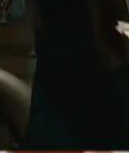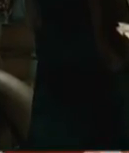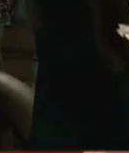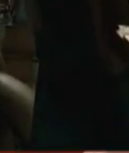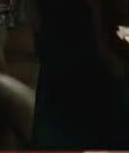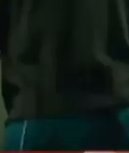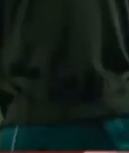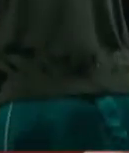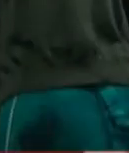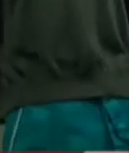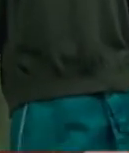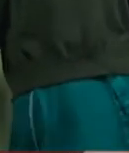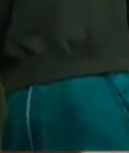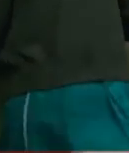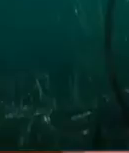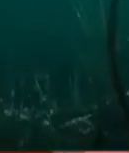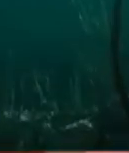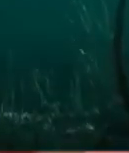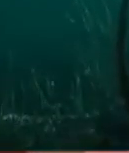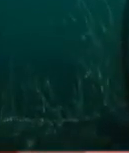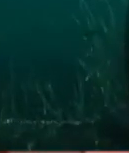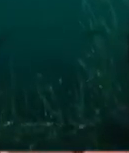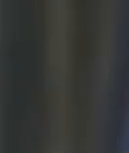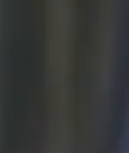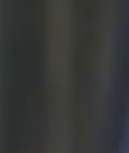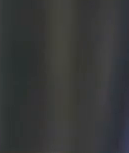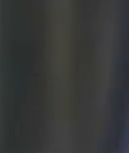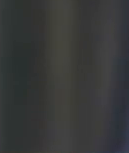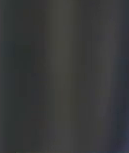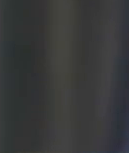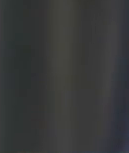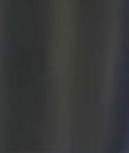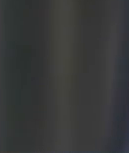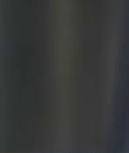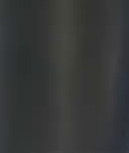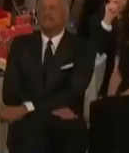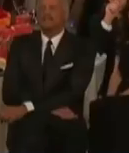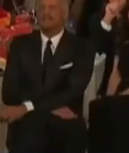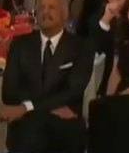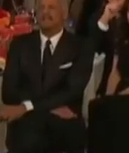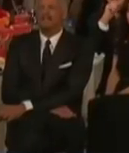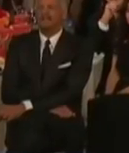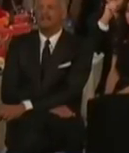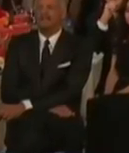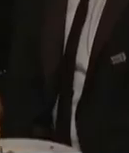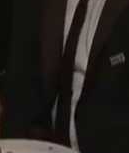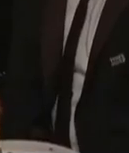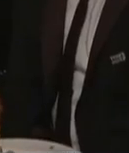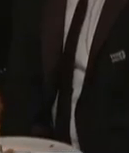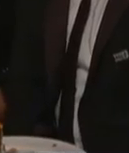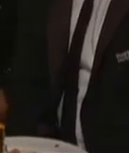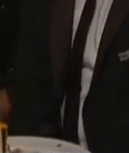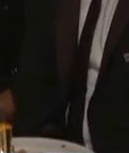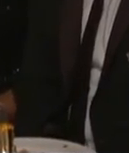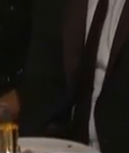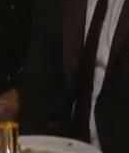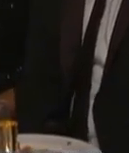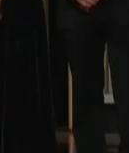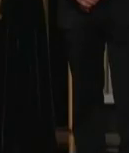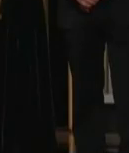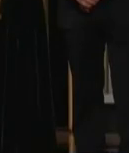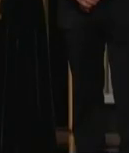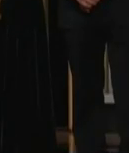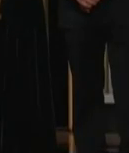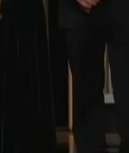mejor director del año por la película La Forma del Agua. En esta categoría, del Toro competía contra los afamados directores Christopher Nolan,